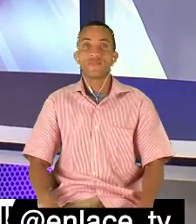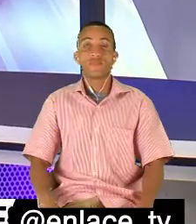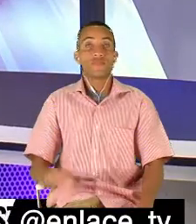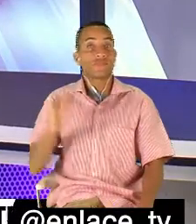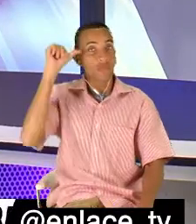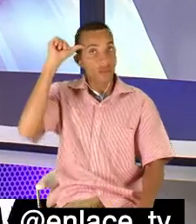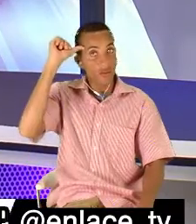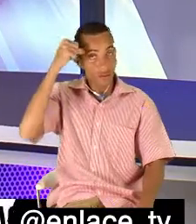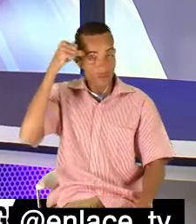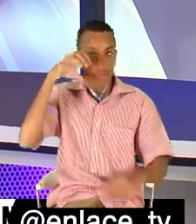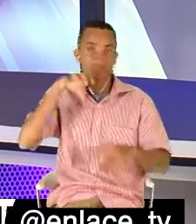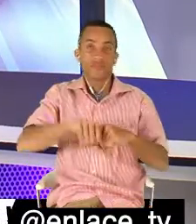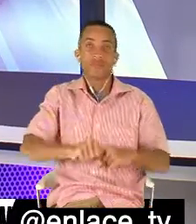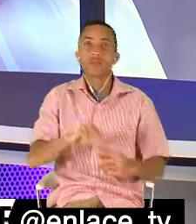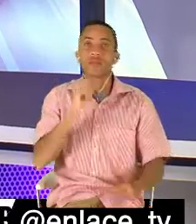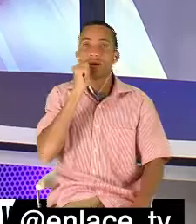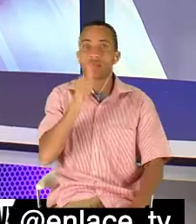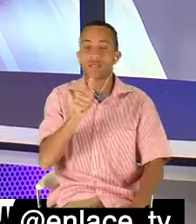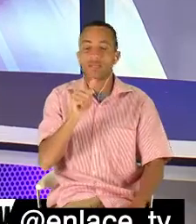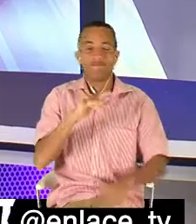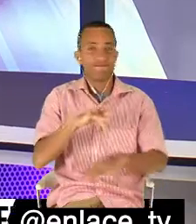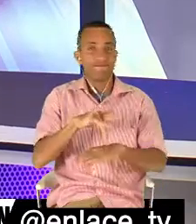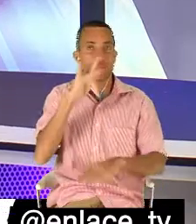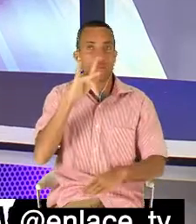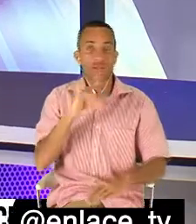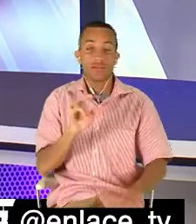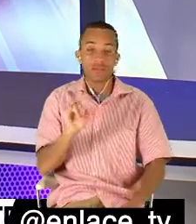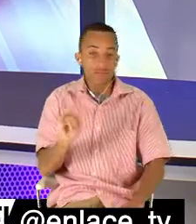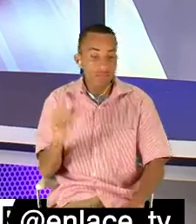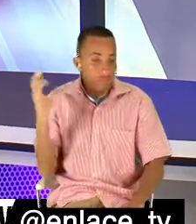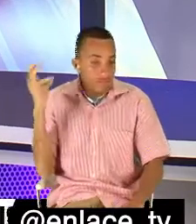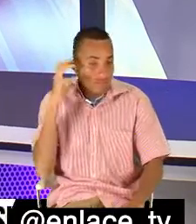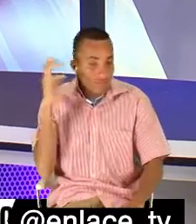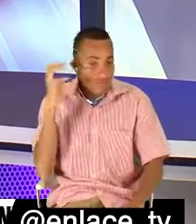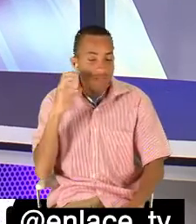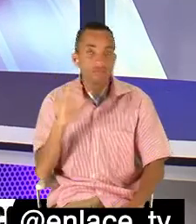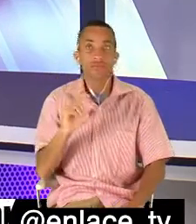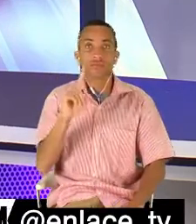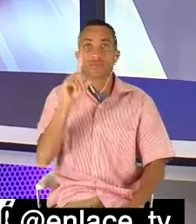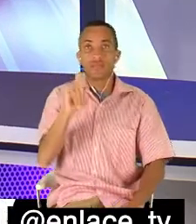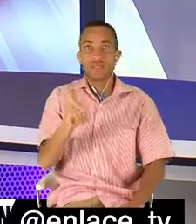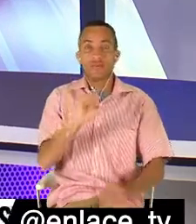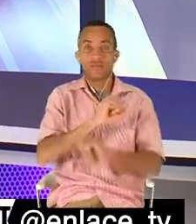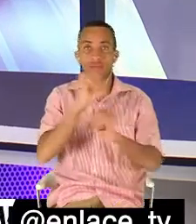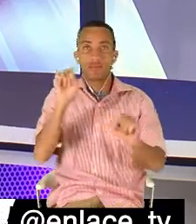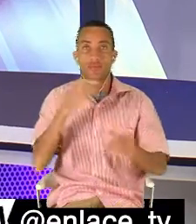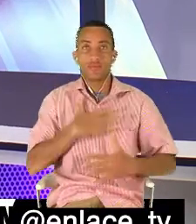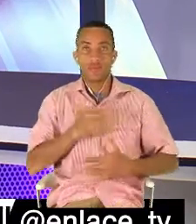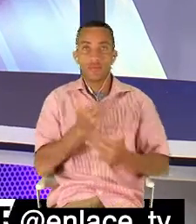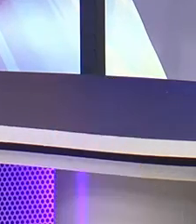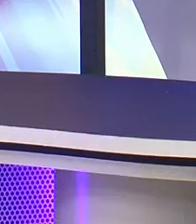Recuerden que tenemos una cita mañana muy temprano en Enlace Radio 6 AM. Gracias por su compañía y que tengan todos una feliz